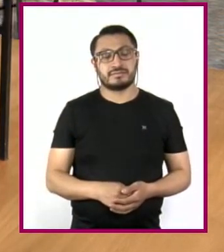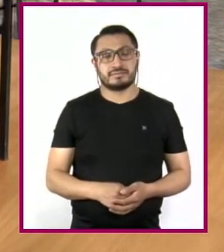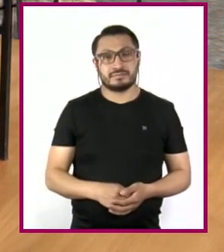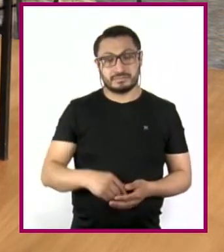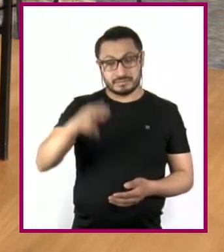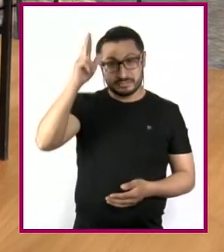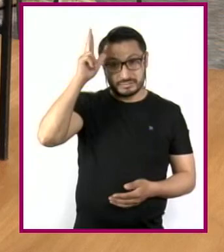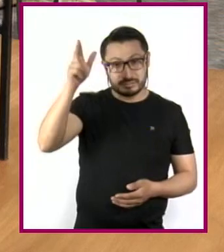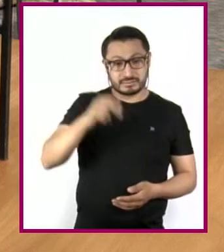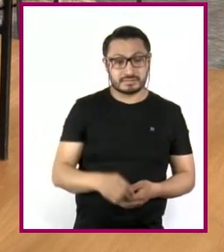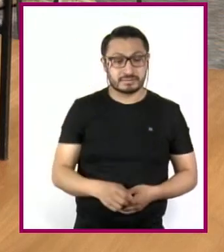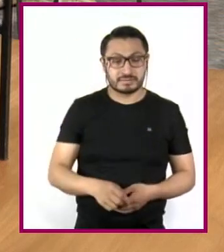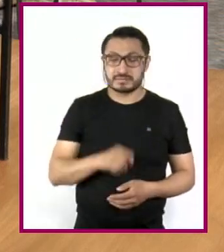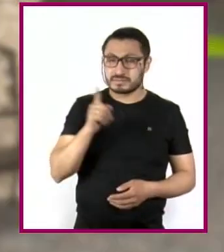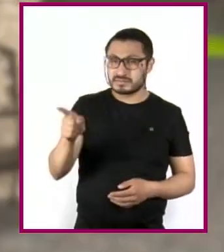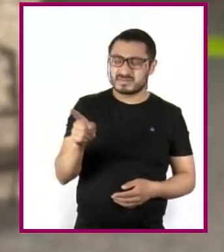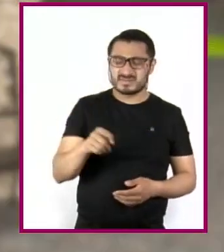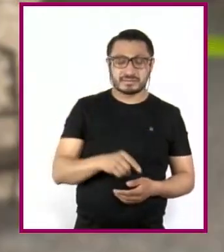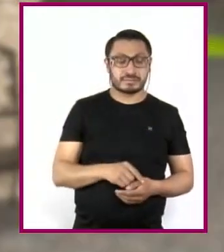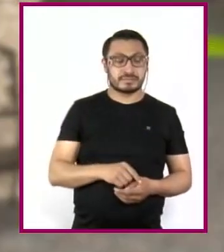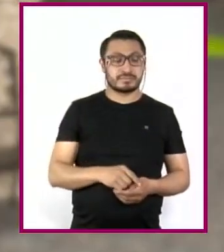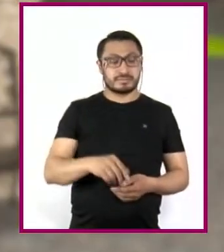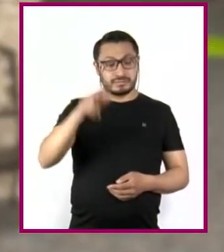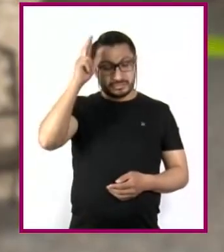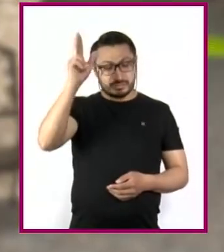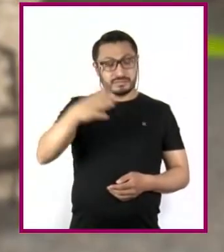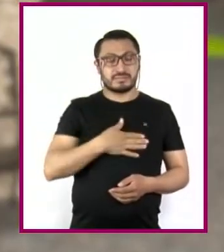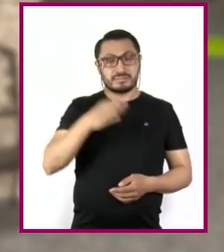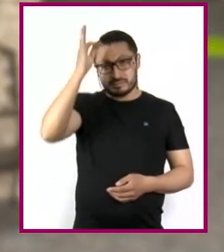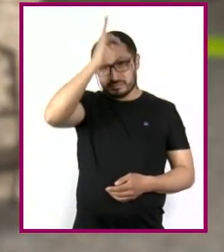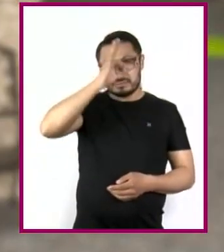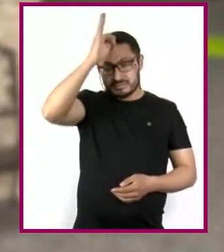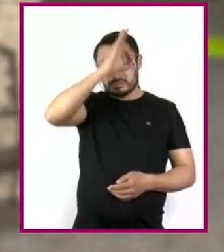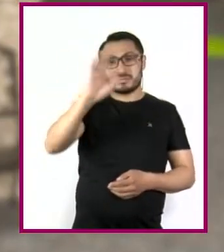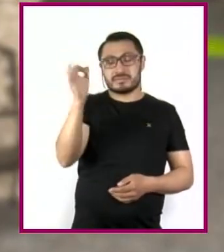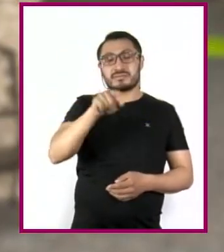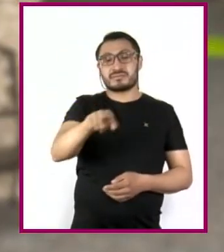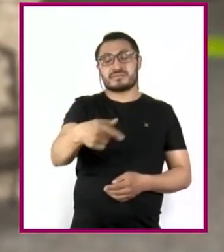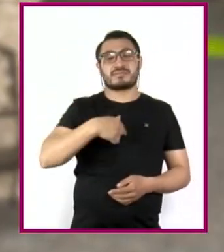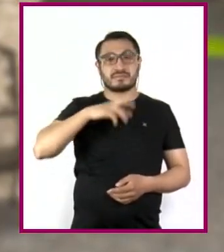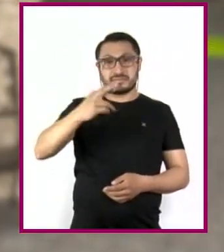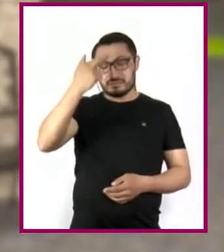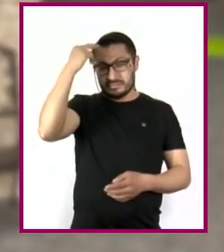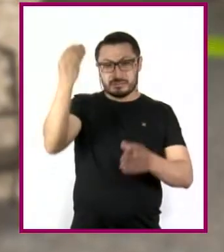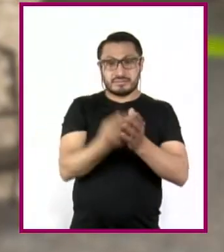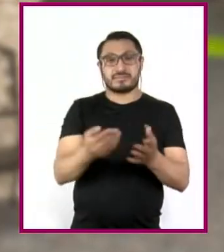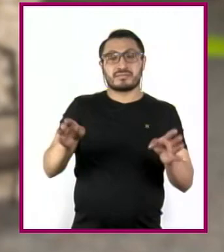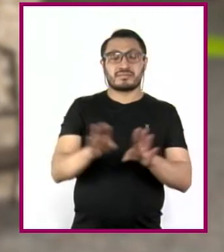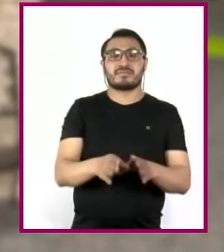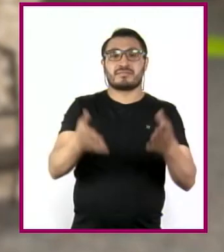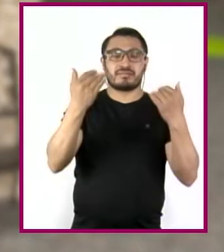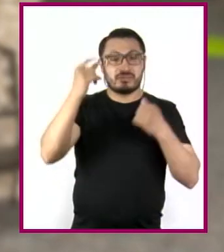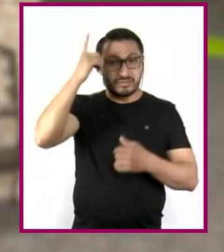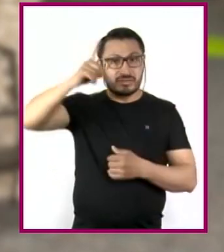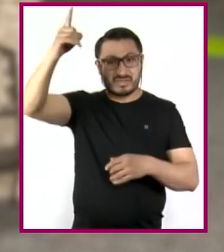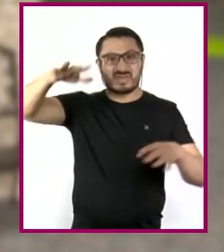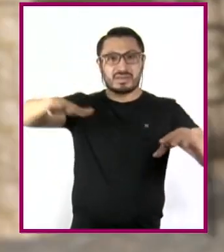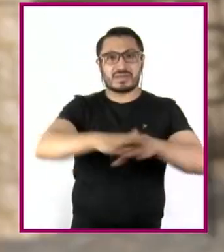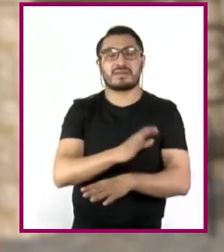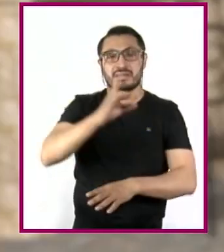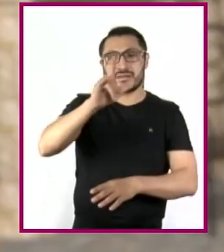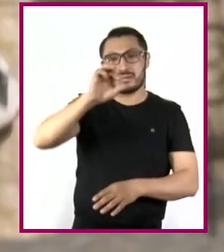¡Hola! ¿No es usted...? Hola, soy filósofo. Quizá me recuerden de programas como No hay Dios y Cambio